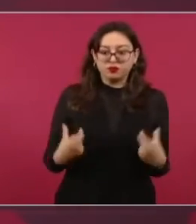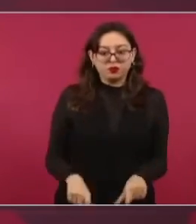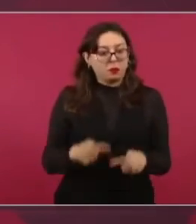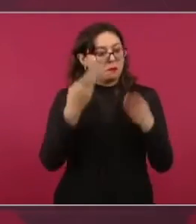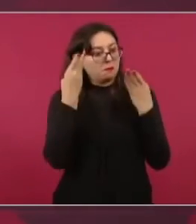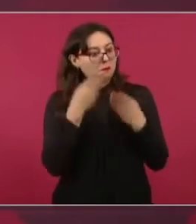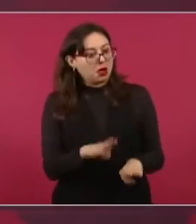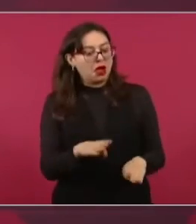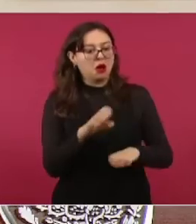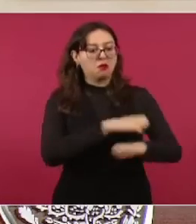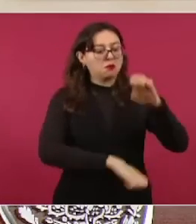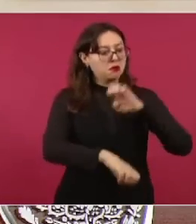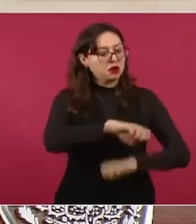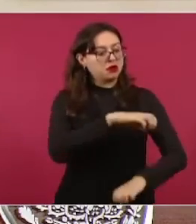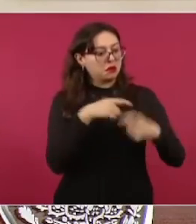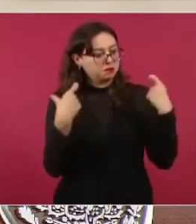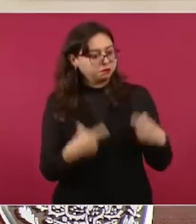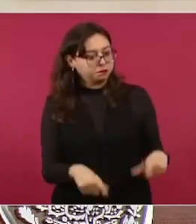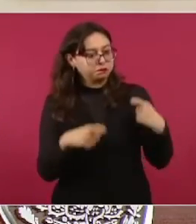potentados.